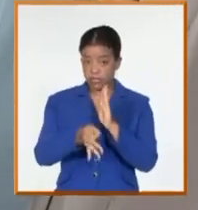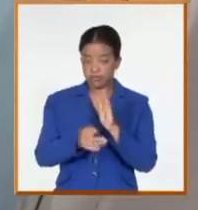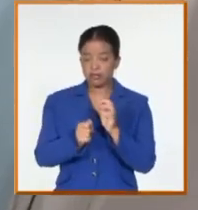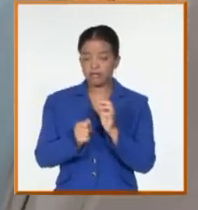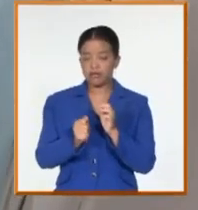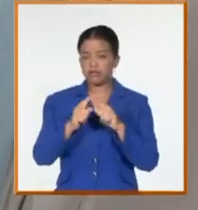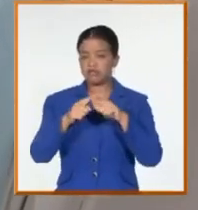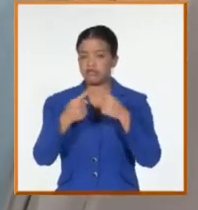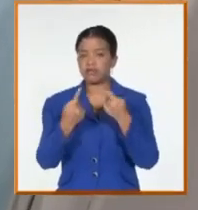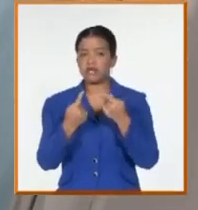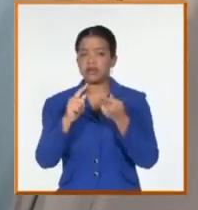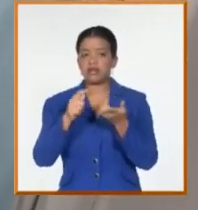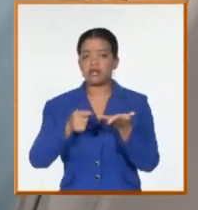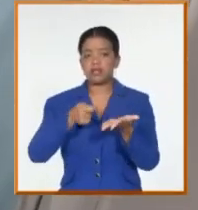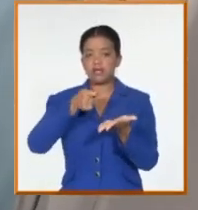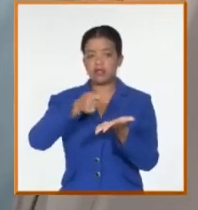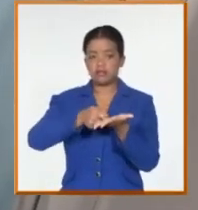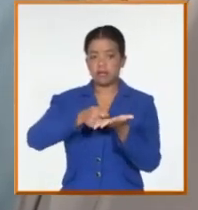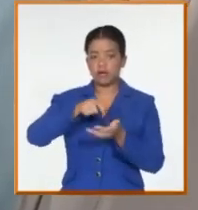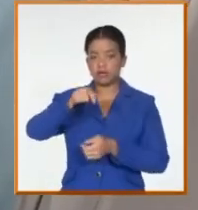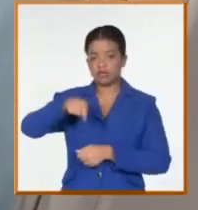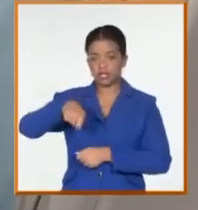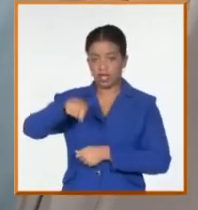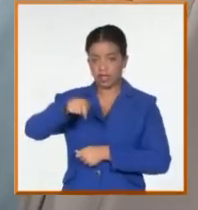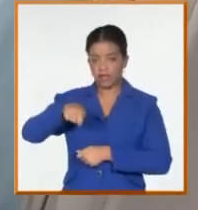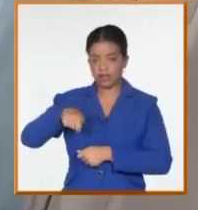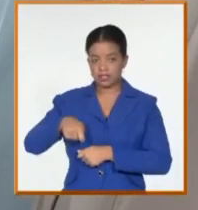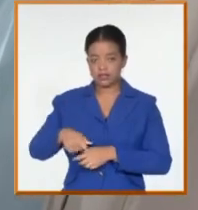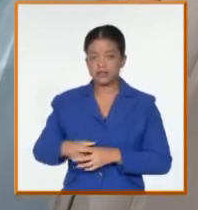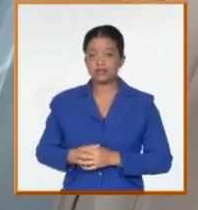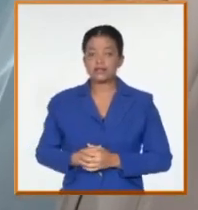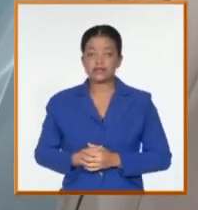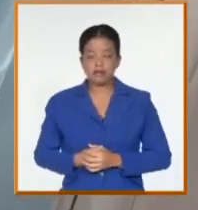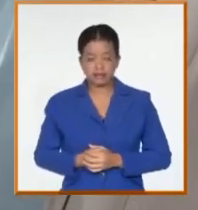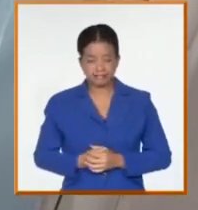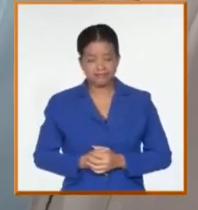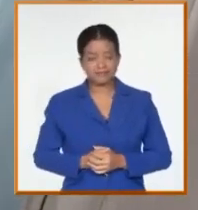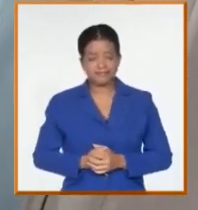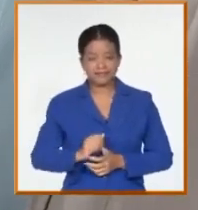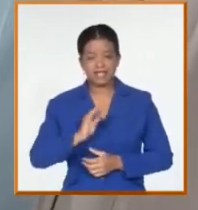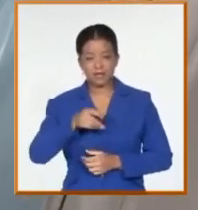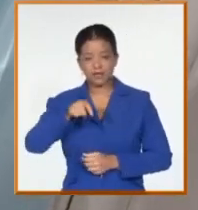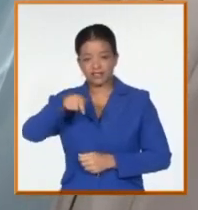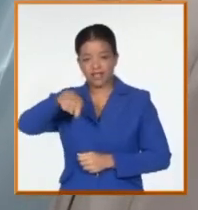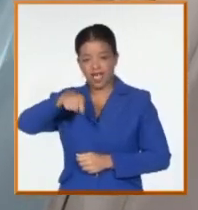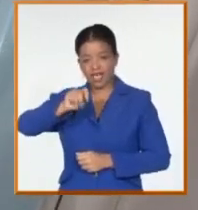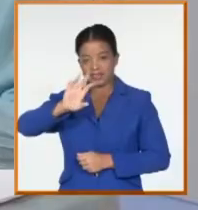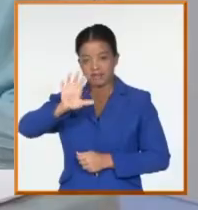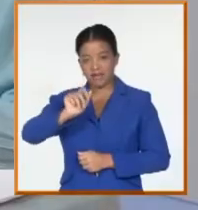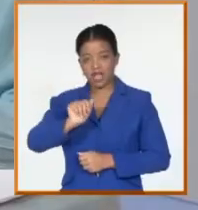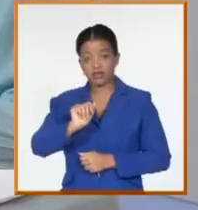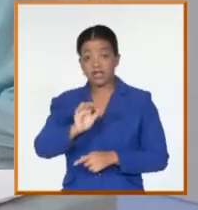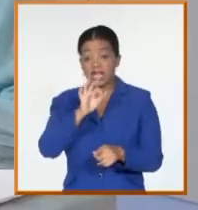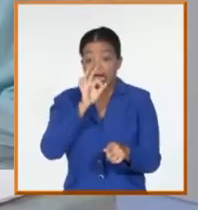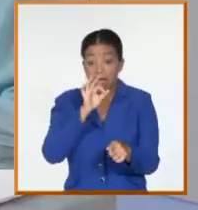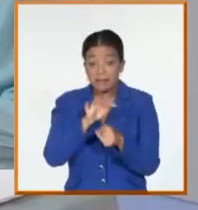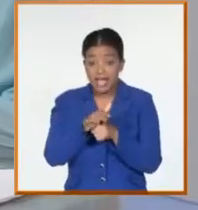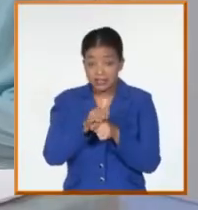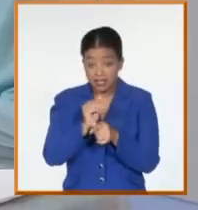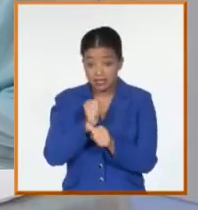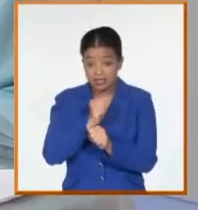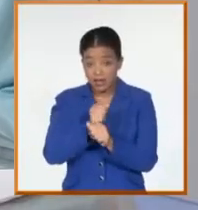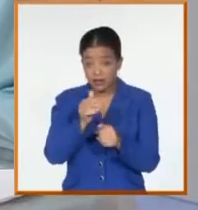se le hace el pago a las tarjetas electrónicas pago tarjeta magnética a partir de ahí tenemos hemos tenemos ya